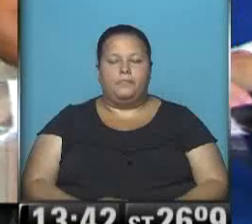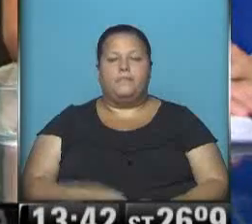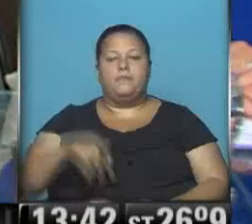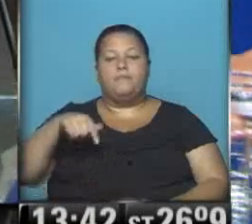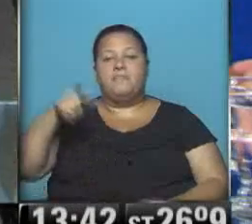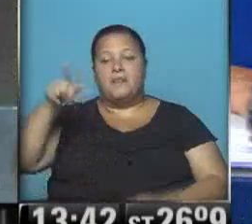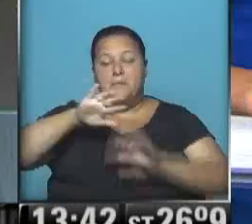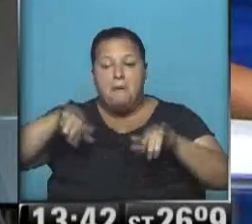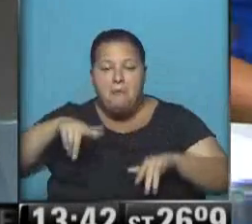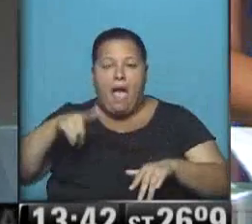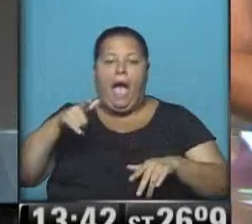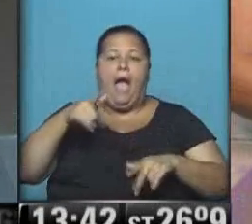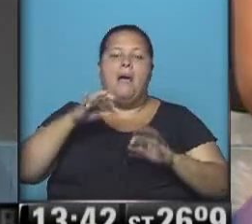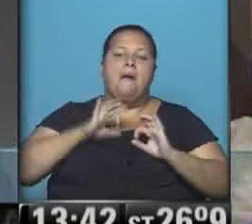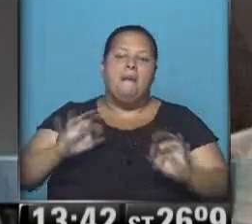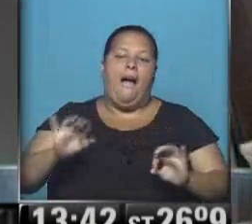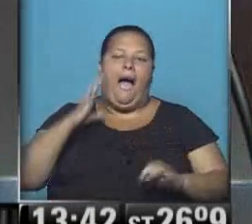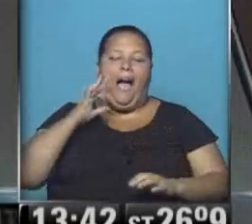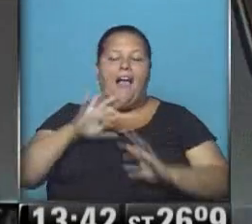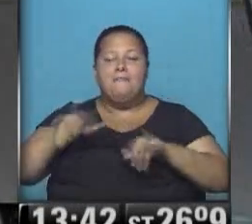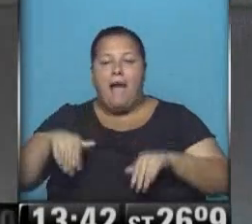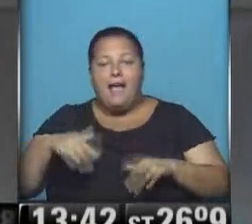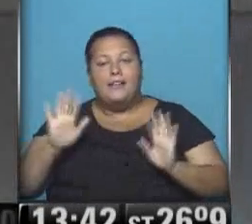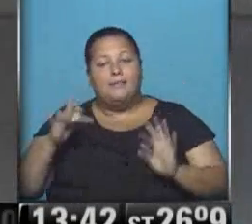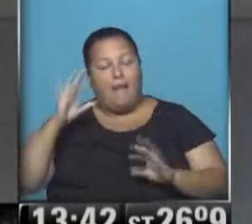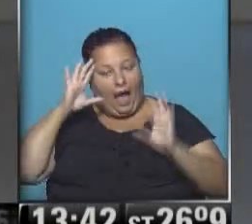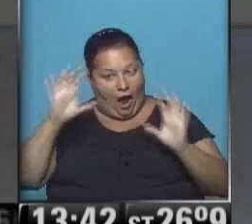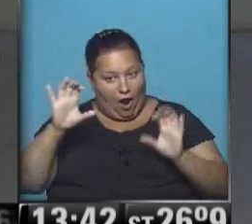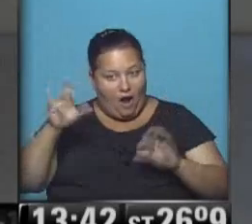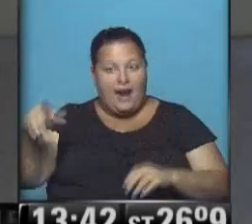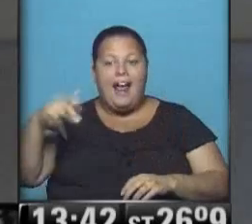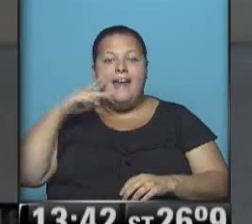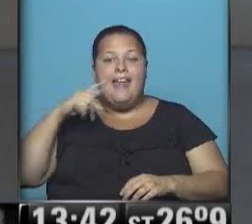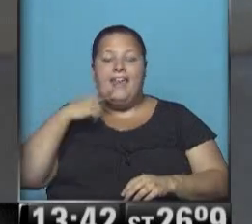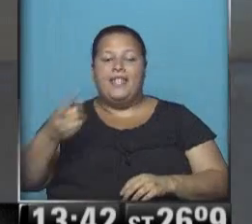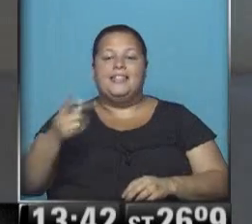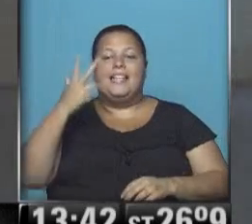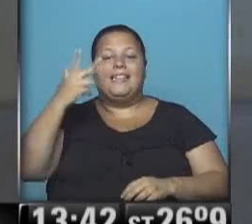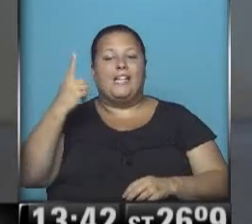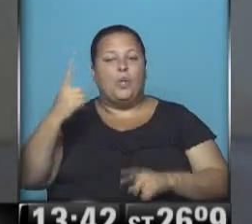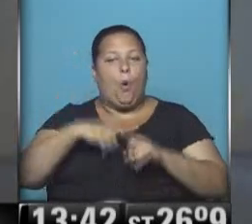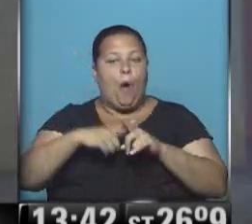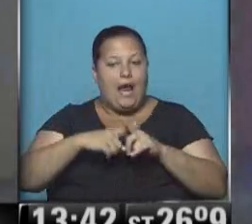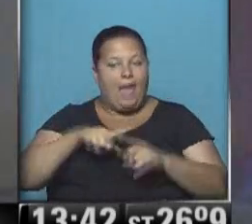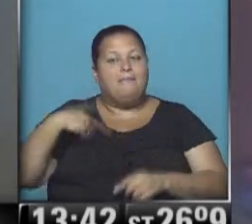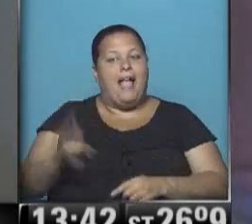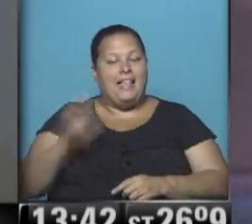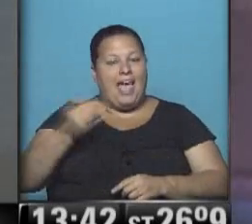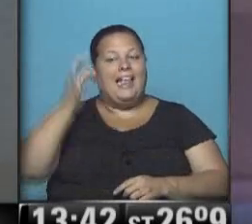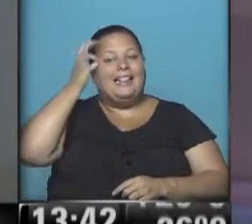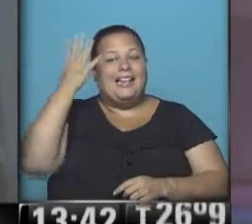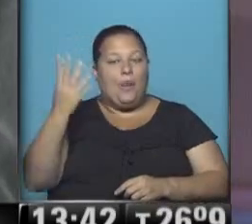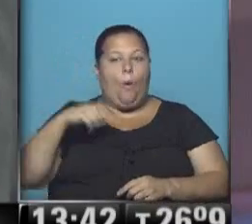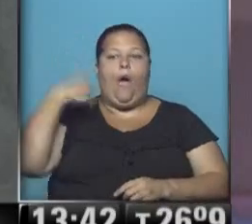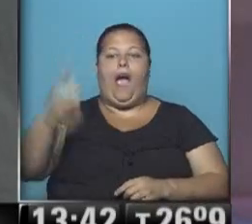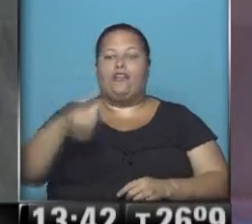Si estás en la costa, te tomaste un pequeño respiro de la playa, te recordábamos, lo dijo Nadia hace un ratito, 31 grados para mañana sábado,